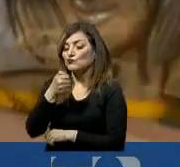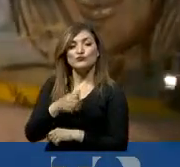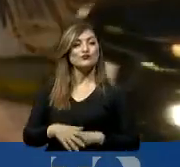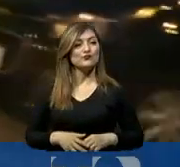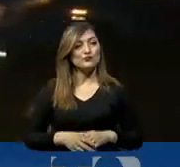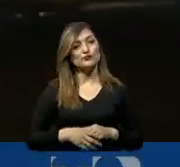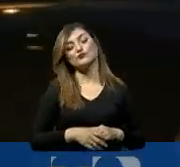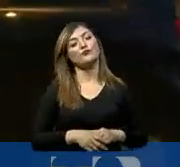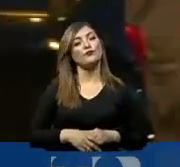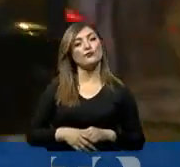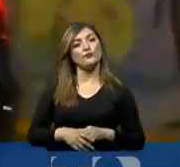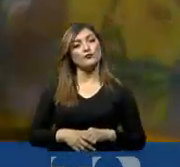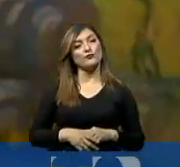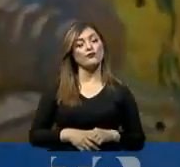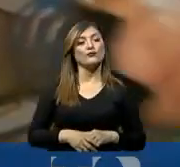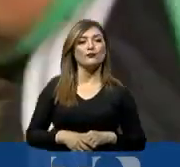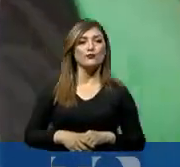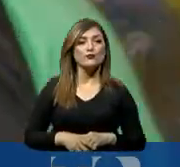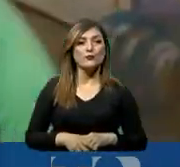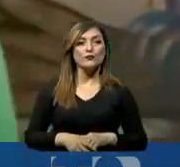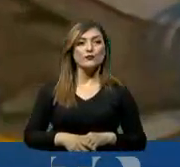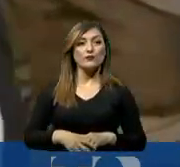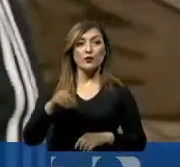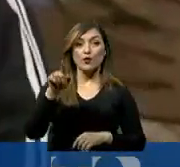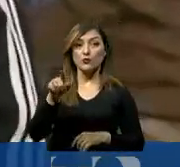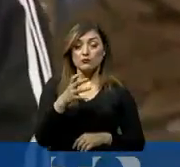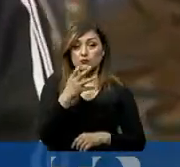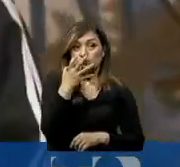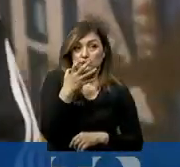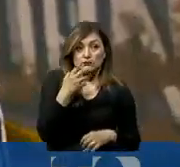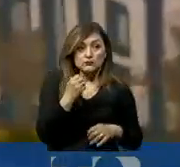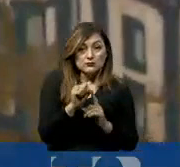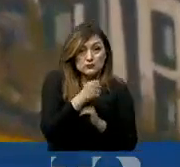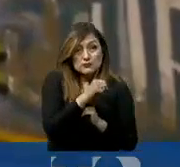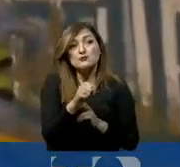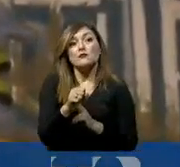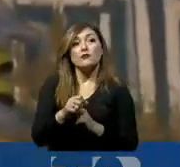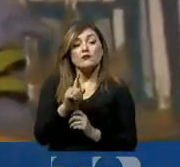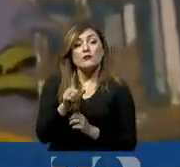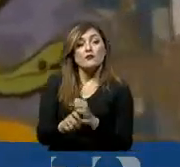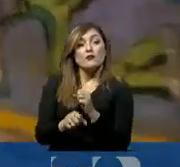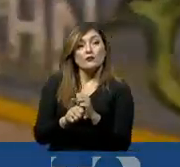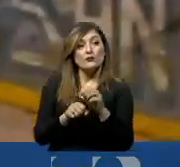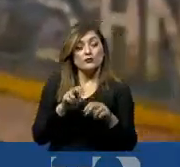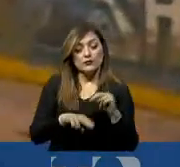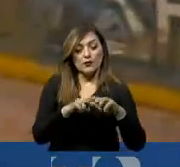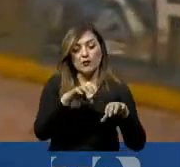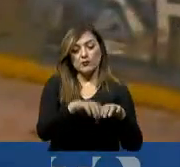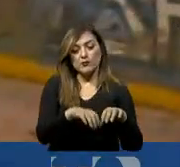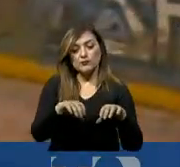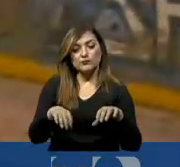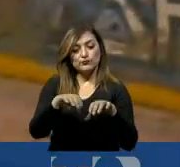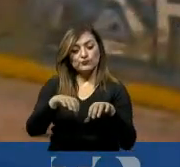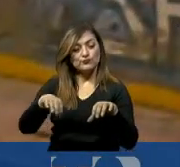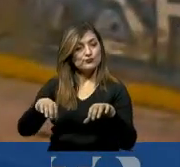Marcelo. Acompáñenos, por favor. Oiga, ustedes pues molestos por esta situación, no lleva ni un año el adoquinamiento.